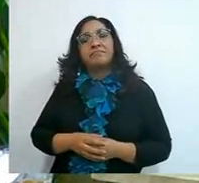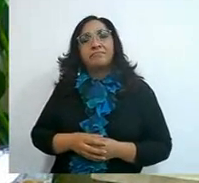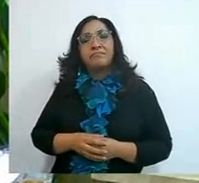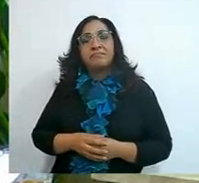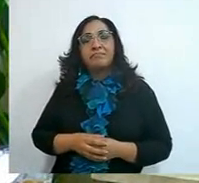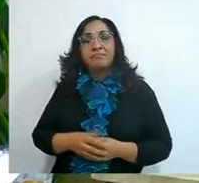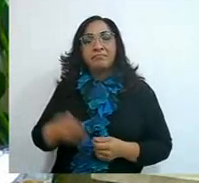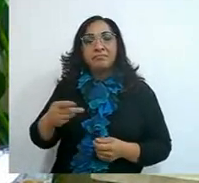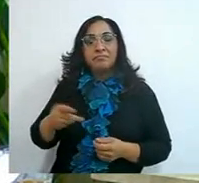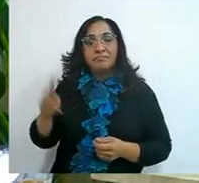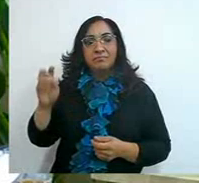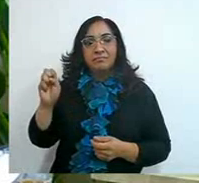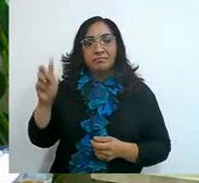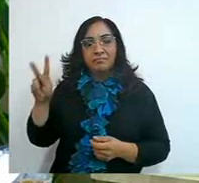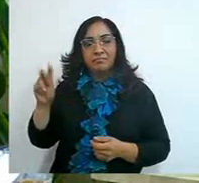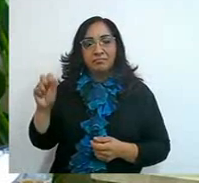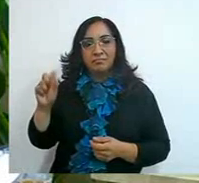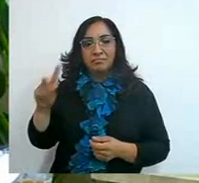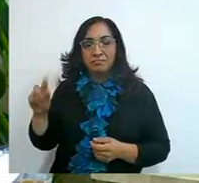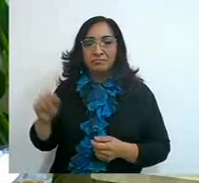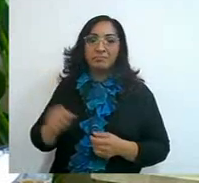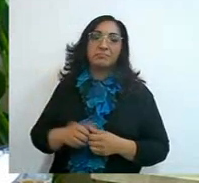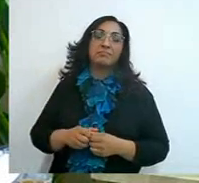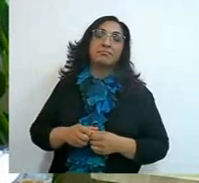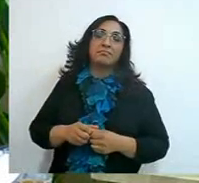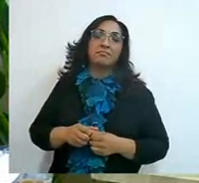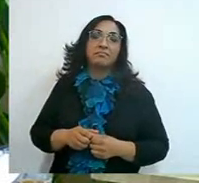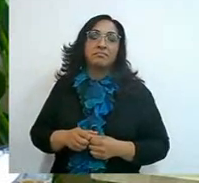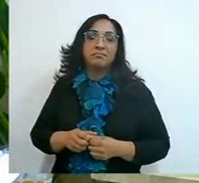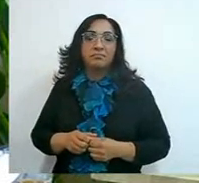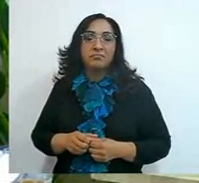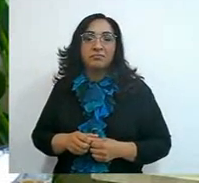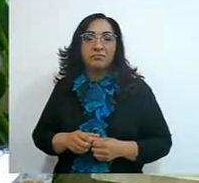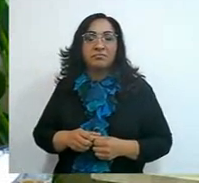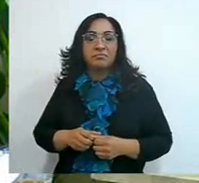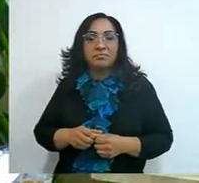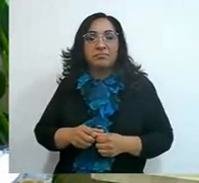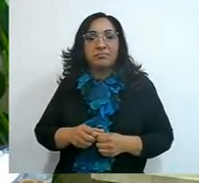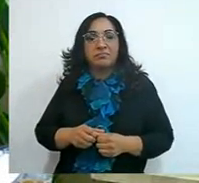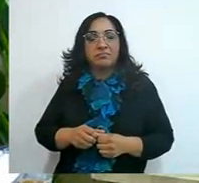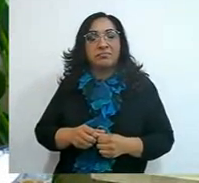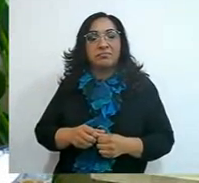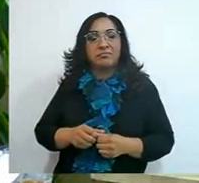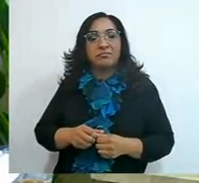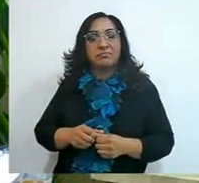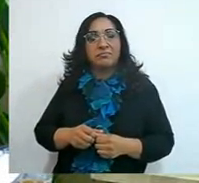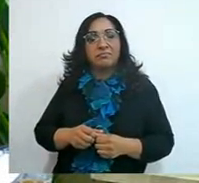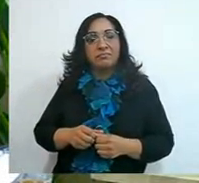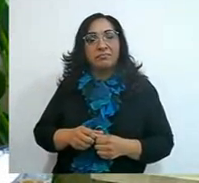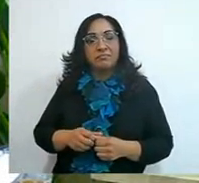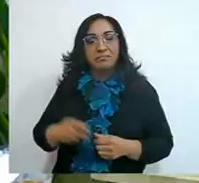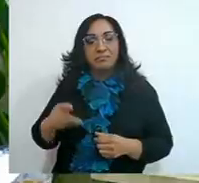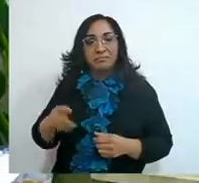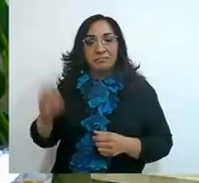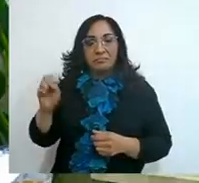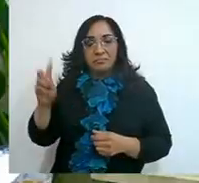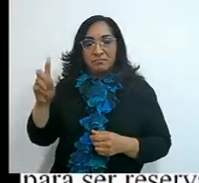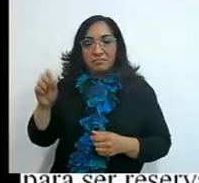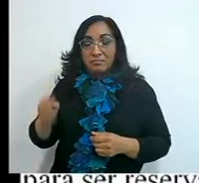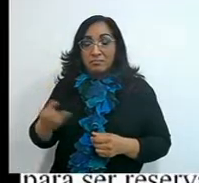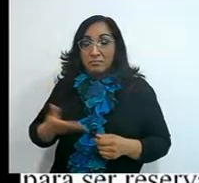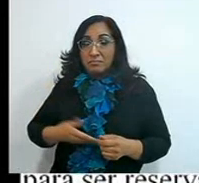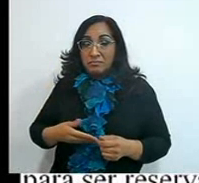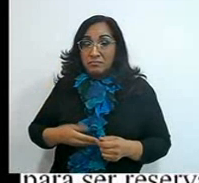decía ahí Pedro, nuevamente esa cita, la de Pedro. Dice Pedro, pero